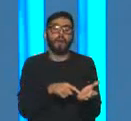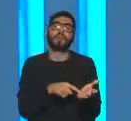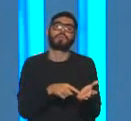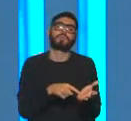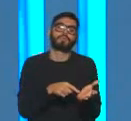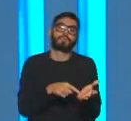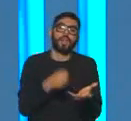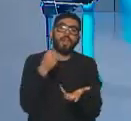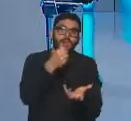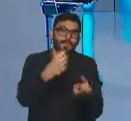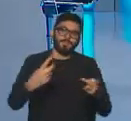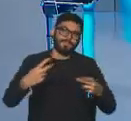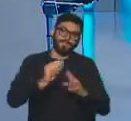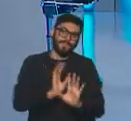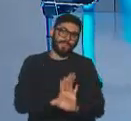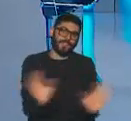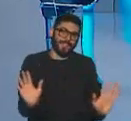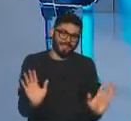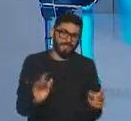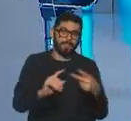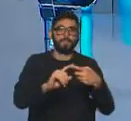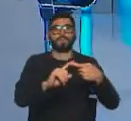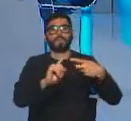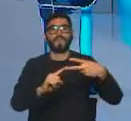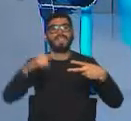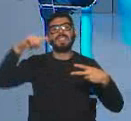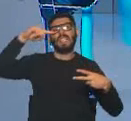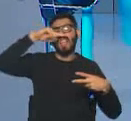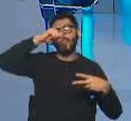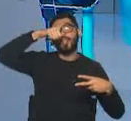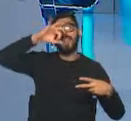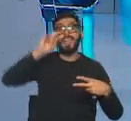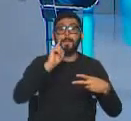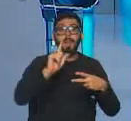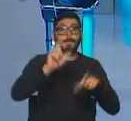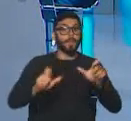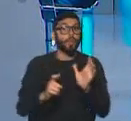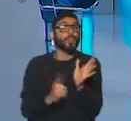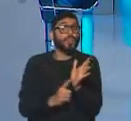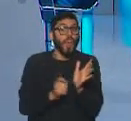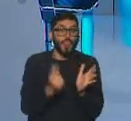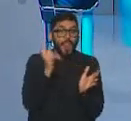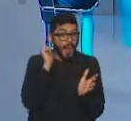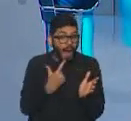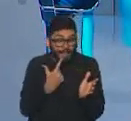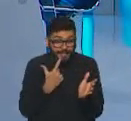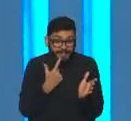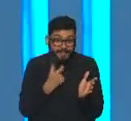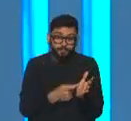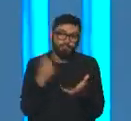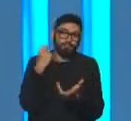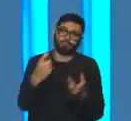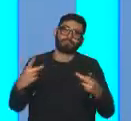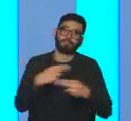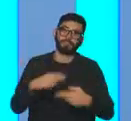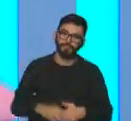de gozar de los subsidios del Estado a la hora de pagar la tarifa de electricidad y 760 mil titulares del servicio de gas residencial perderían todo tipo de